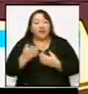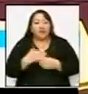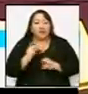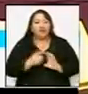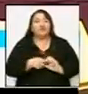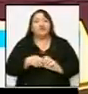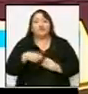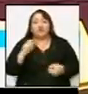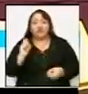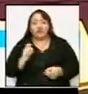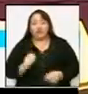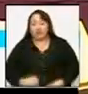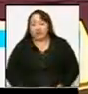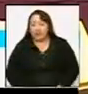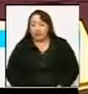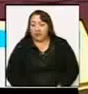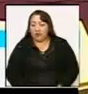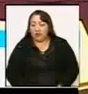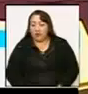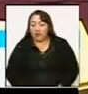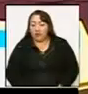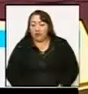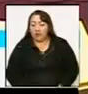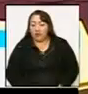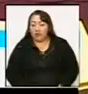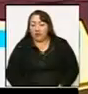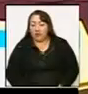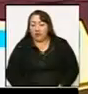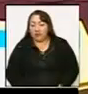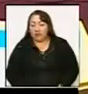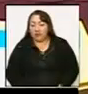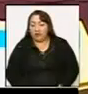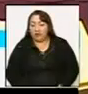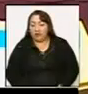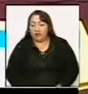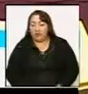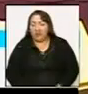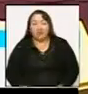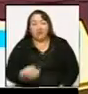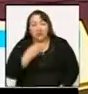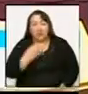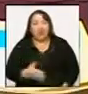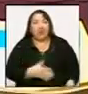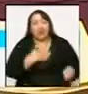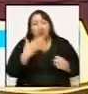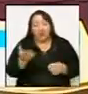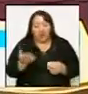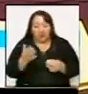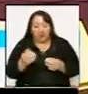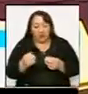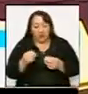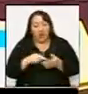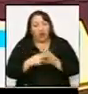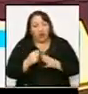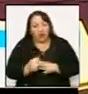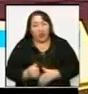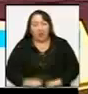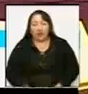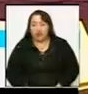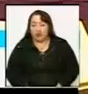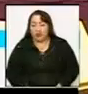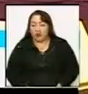para desafiliarse. Y no es lo mismo, insisto, es oneroso el traslado o el